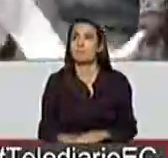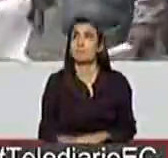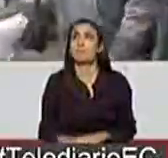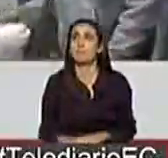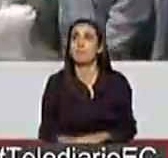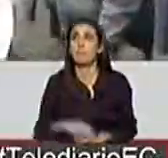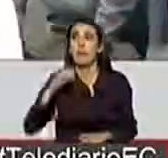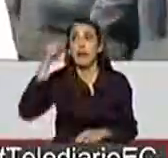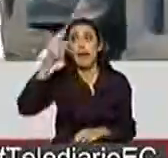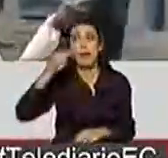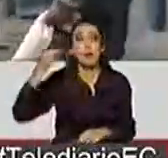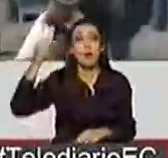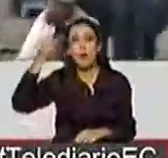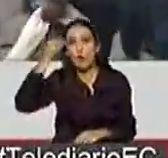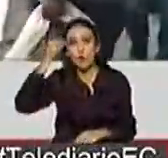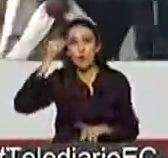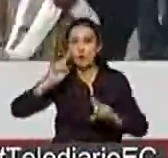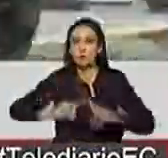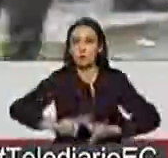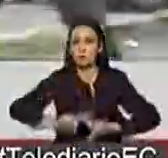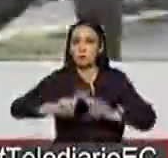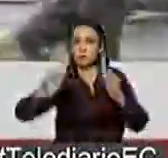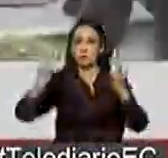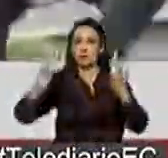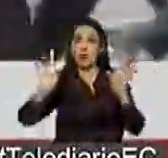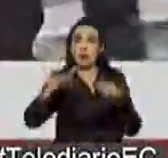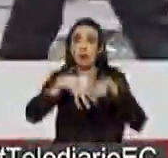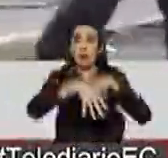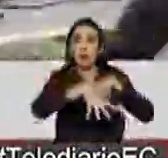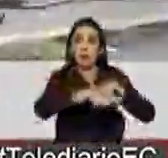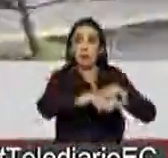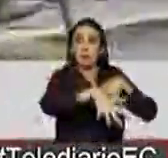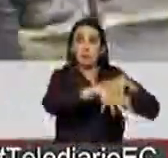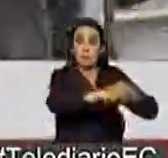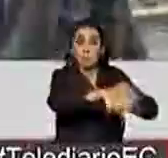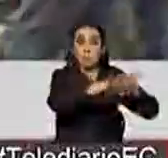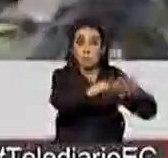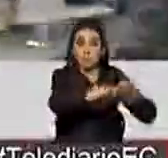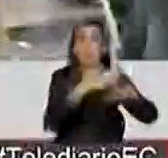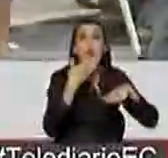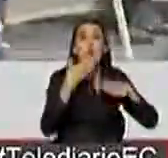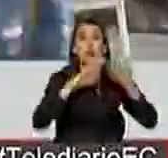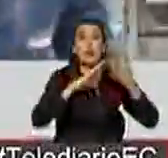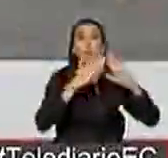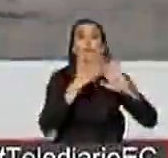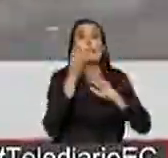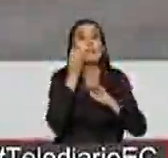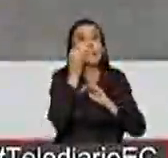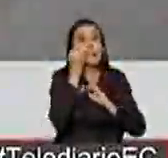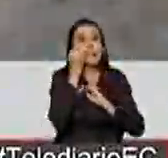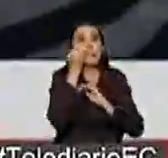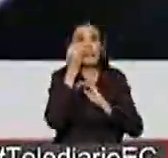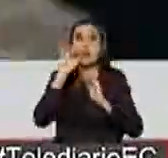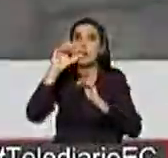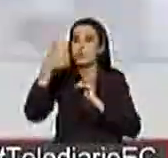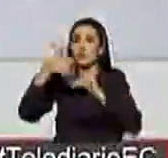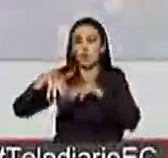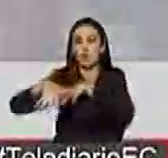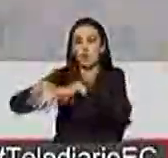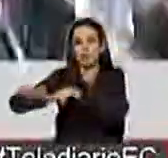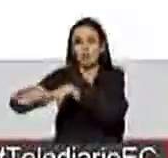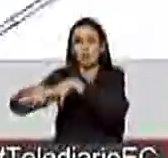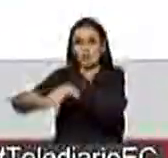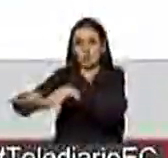el gobierno nacional hizo una diferenciación entre las protestas sociales lideradas por la dirigencia indígena y otro tipo de acciones como la